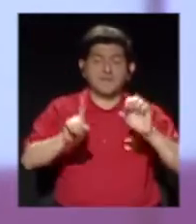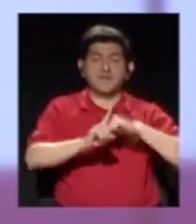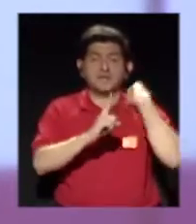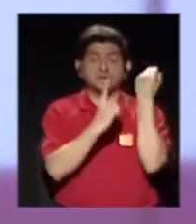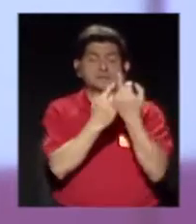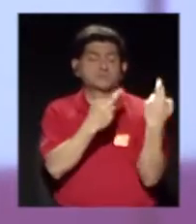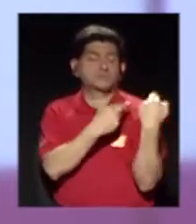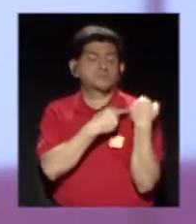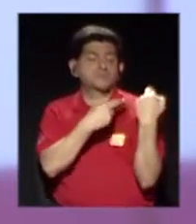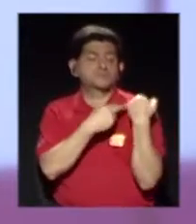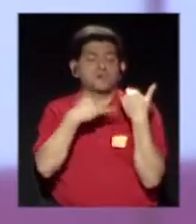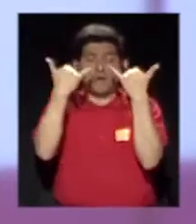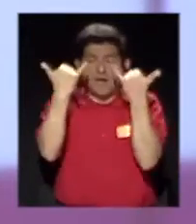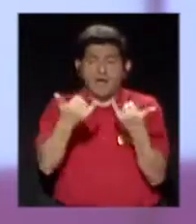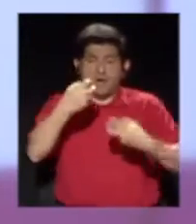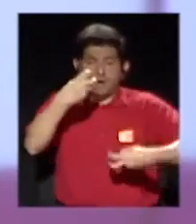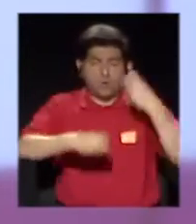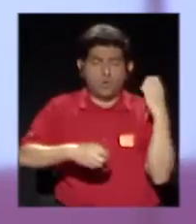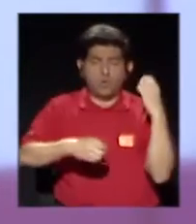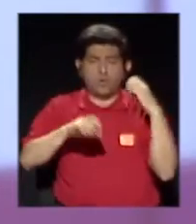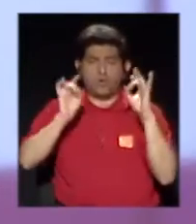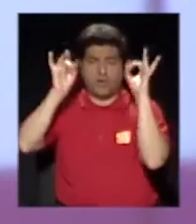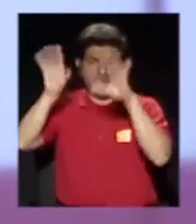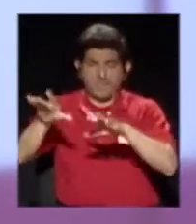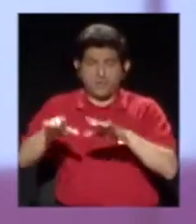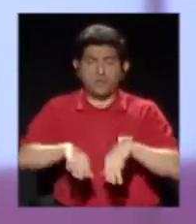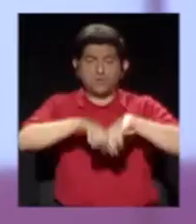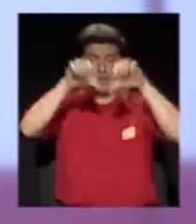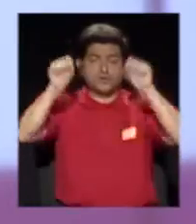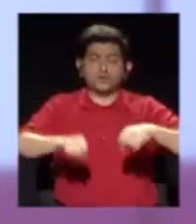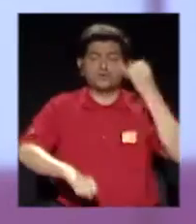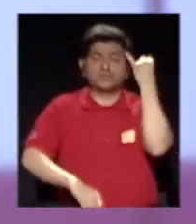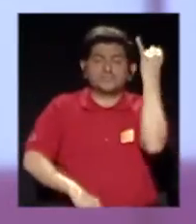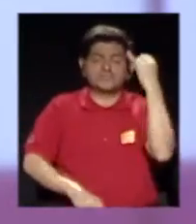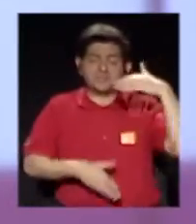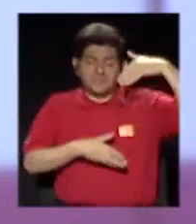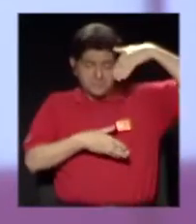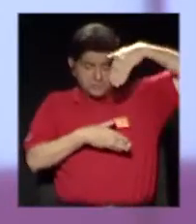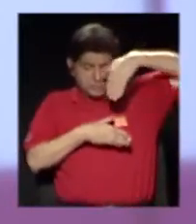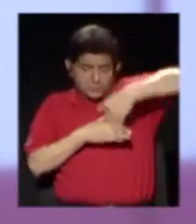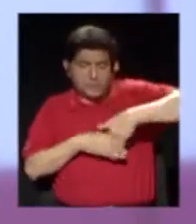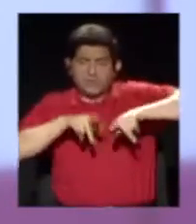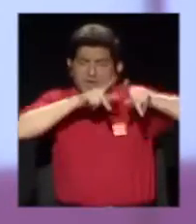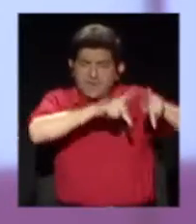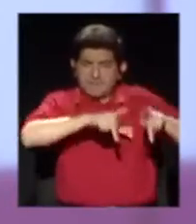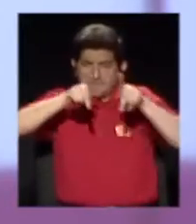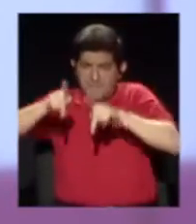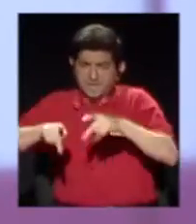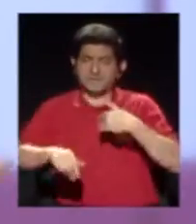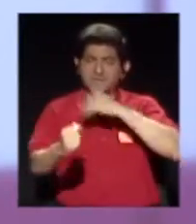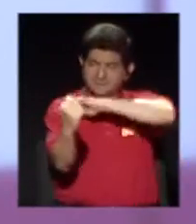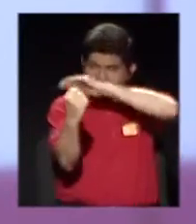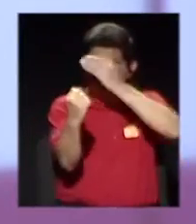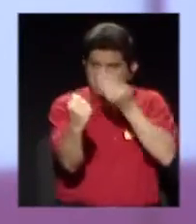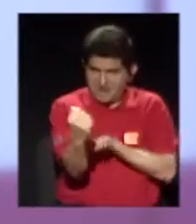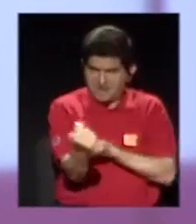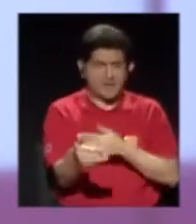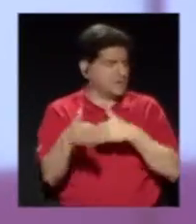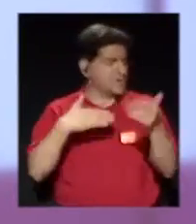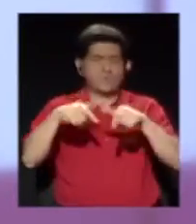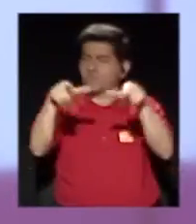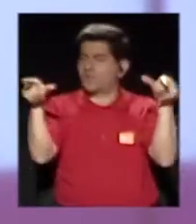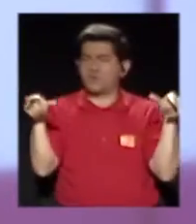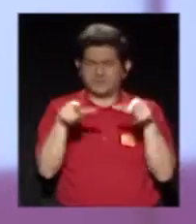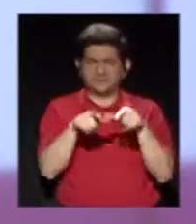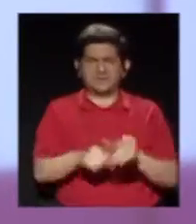responsables de estos crímenes son sistemas de ideas que están interiorizadas en personas con poder estén donde estén